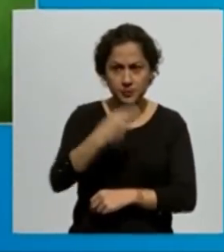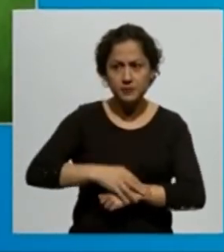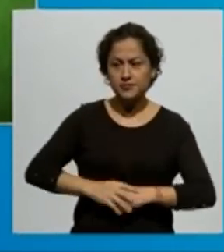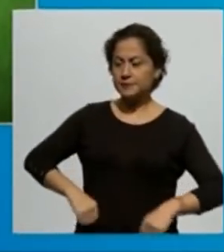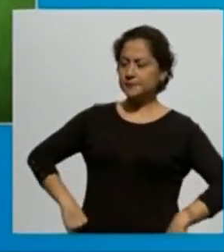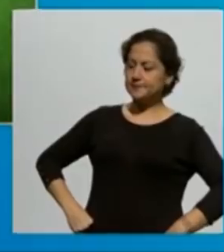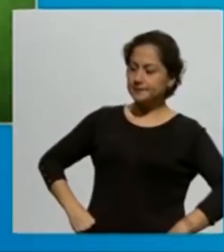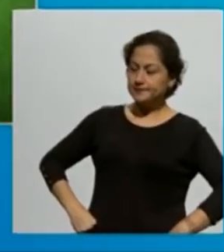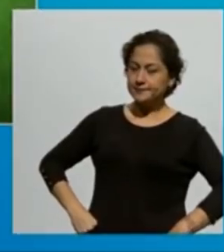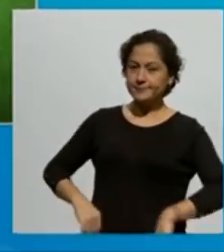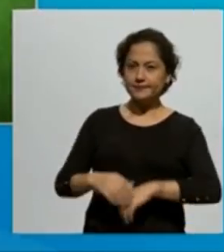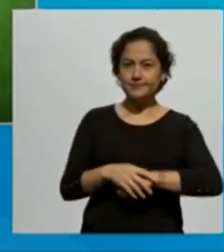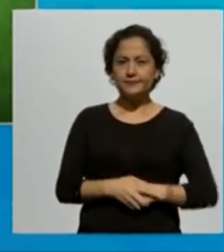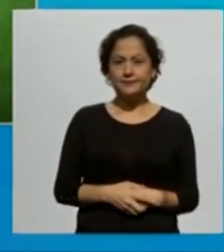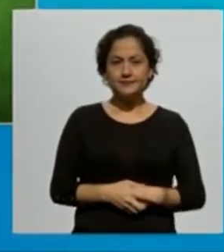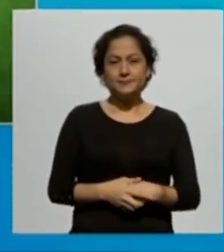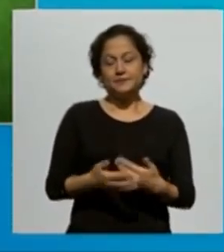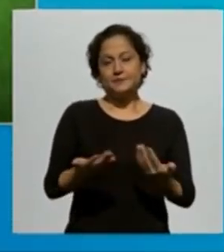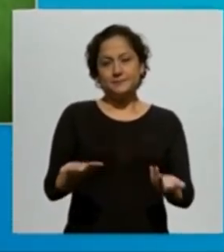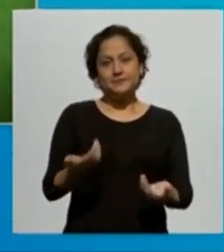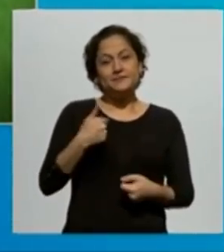Bueno, estoy inspirado.